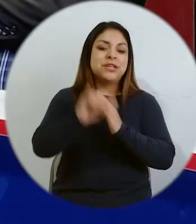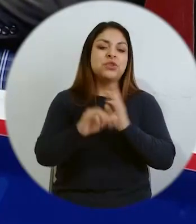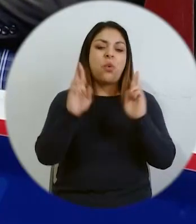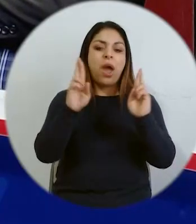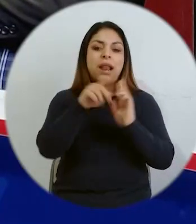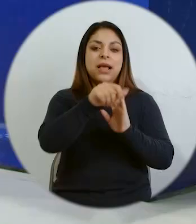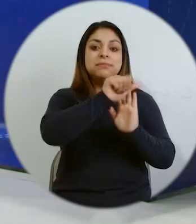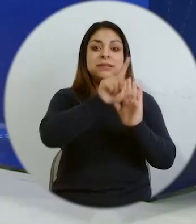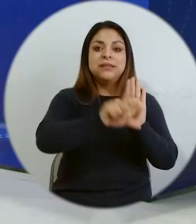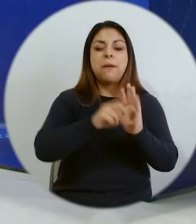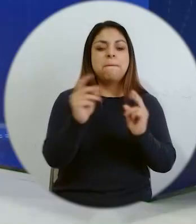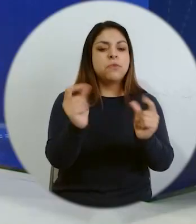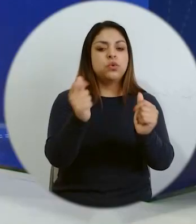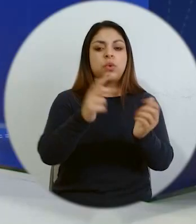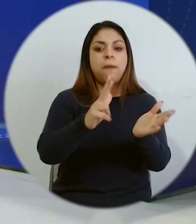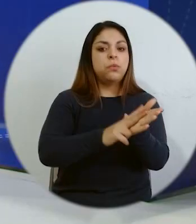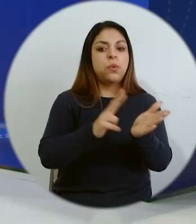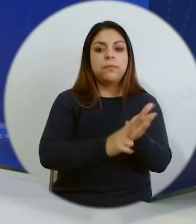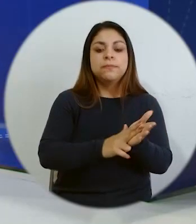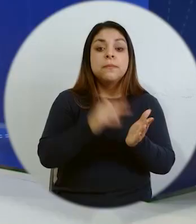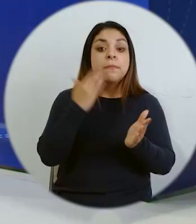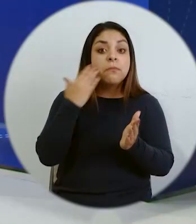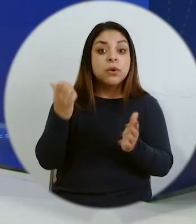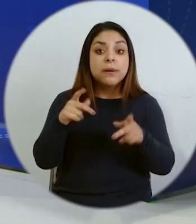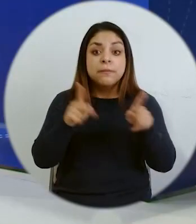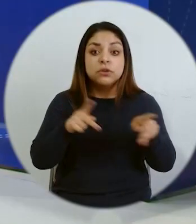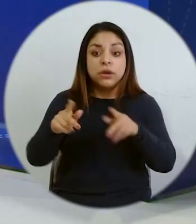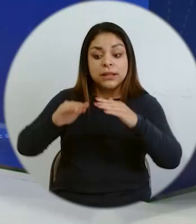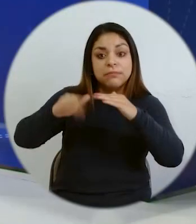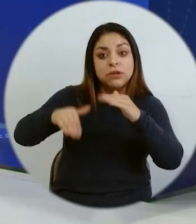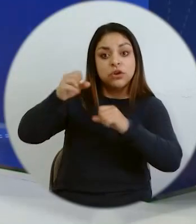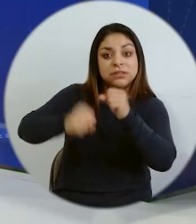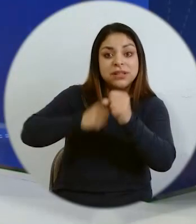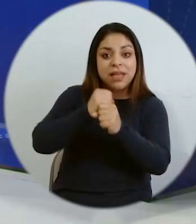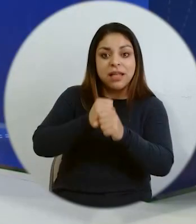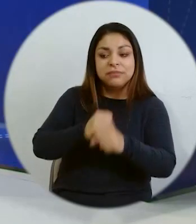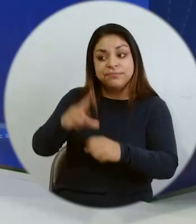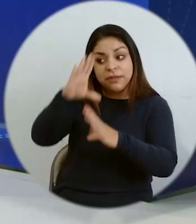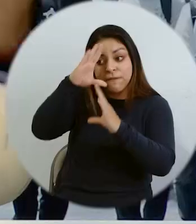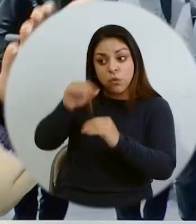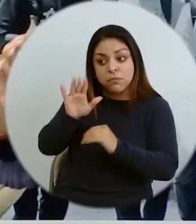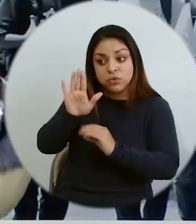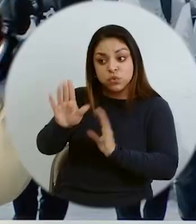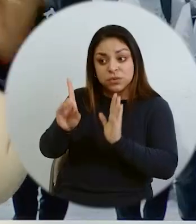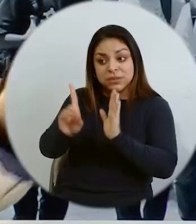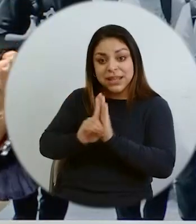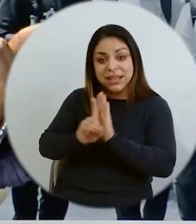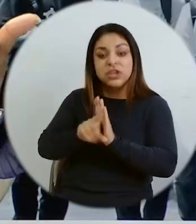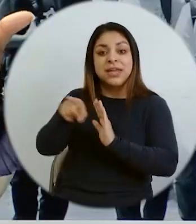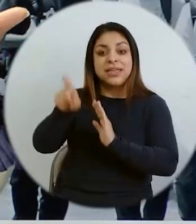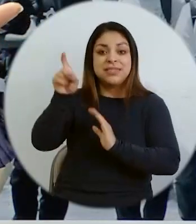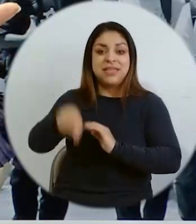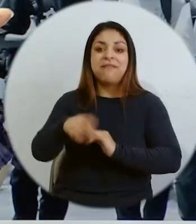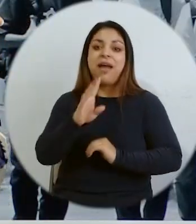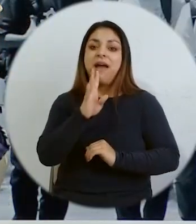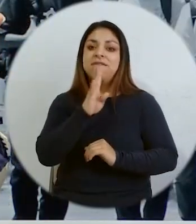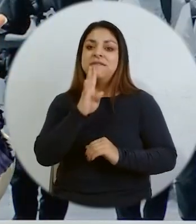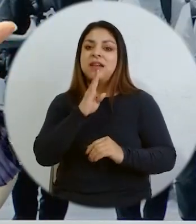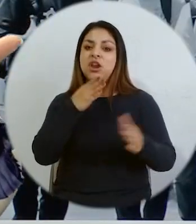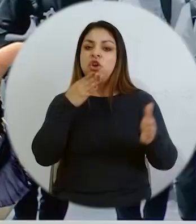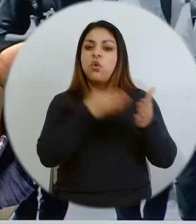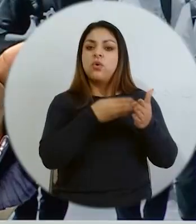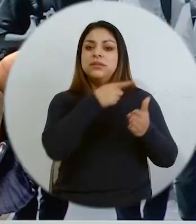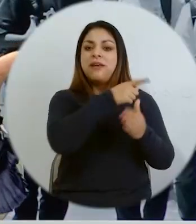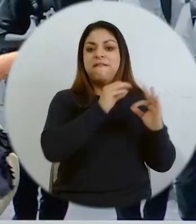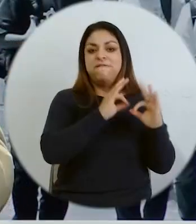en la Asamblea, que ojalá rápido lo aprueben, porque las personas menores de edad, cuando se le informa sus derechos y tiene que hablar en